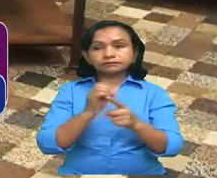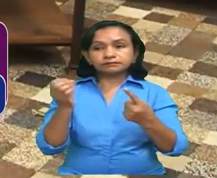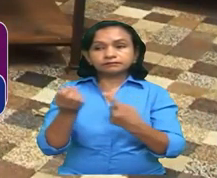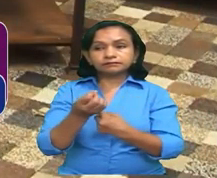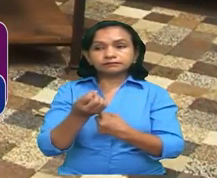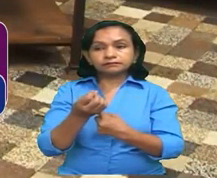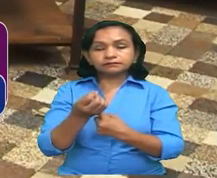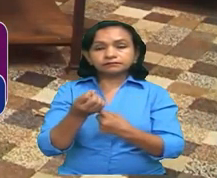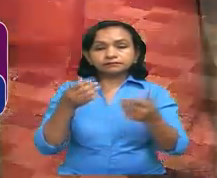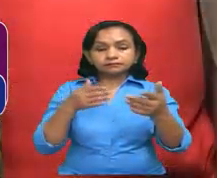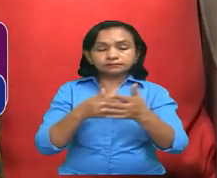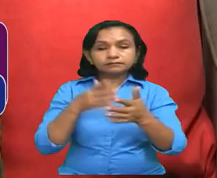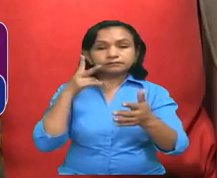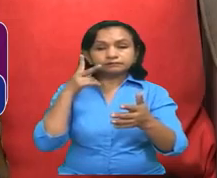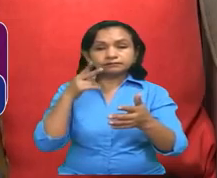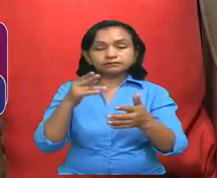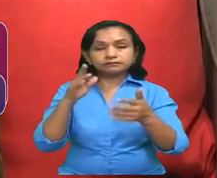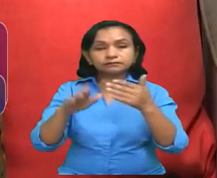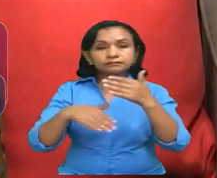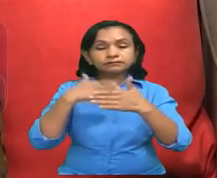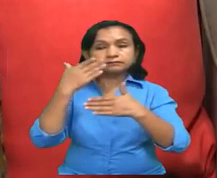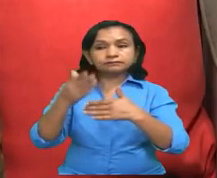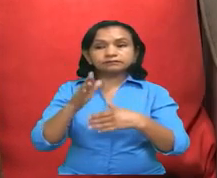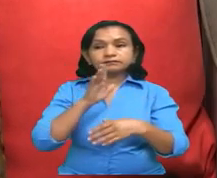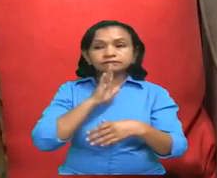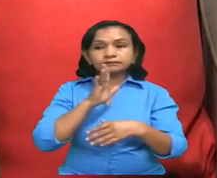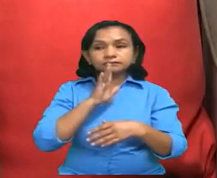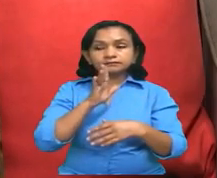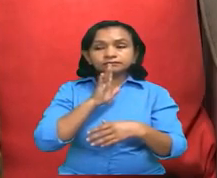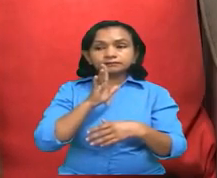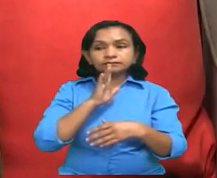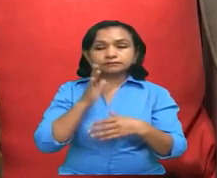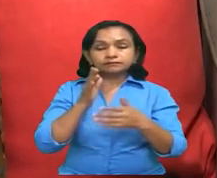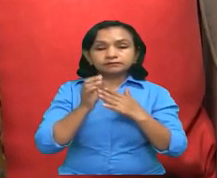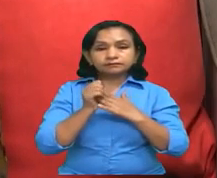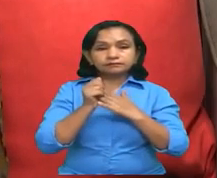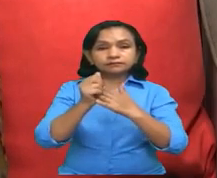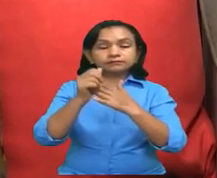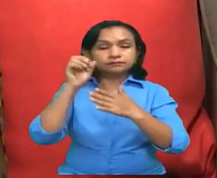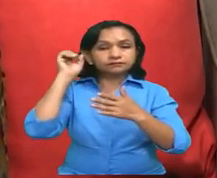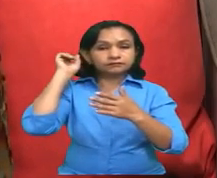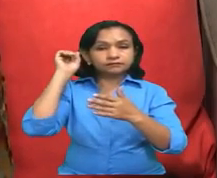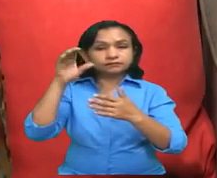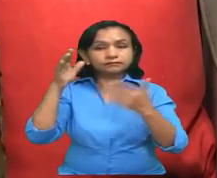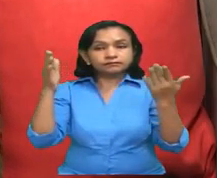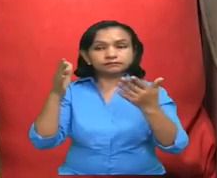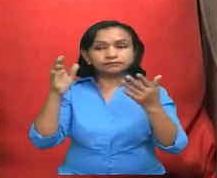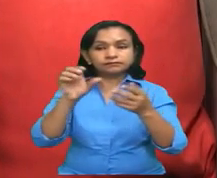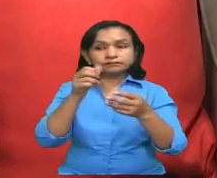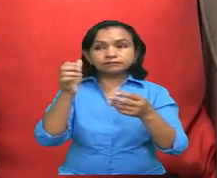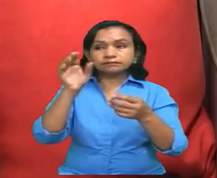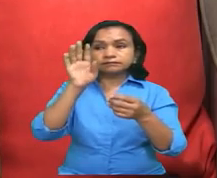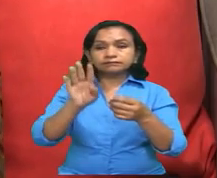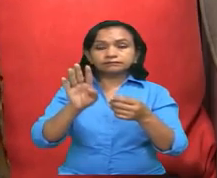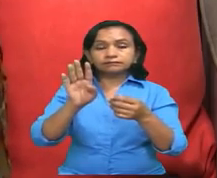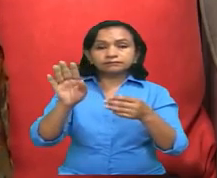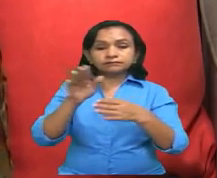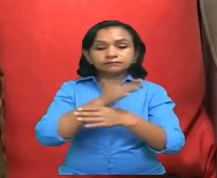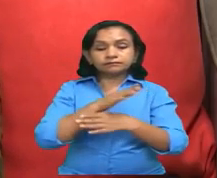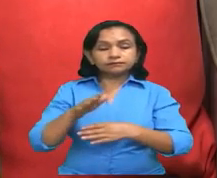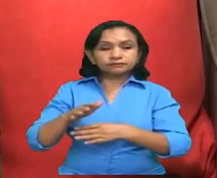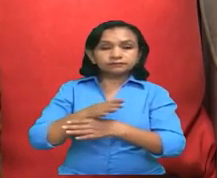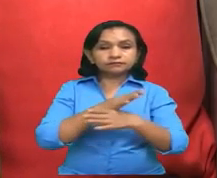distintas regiones de Nicaragua. Quisiera que habláramos de eso. ¿Cómo se distribuyeron, pues? Porque entiendo que fueron varias y